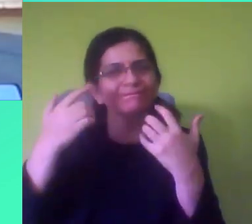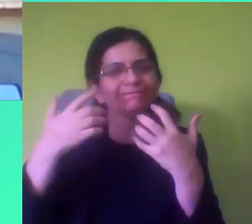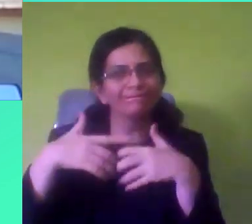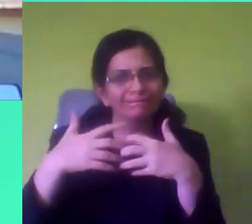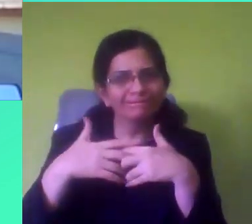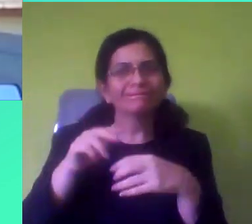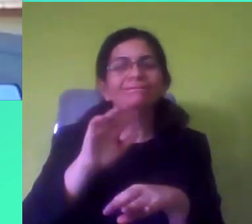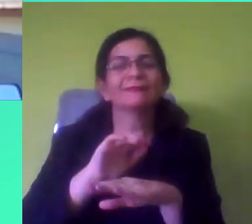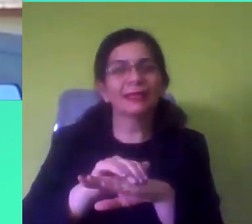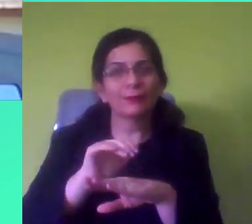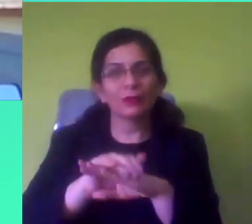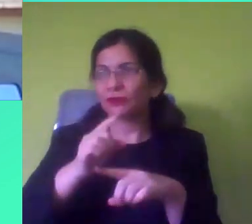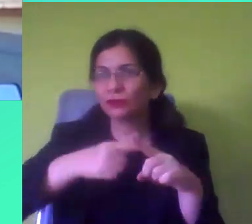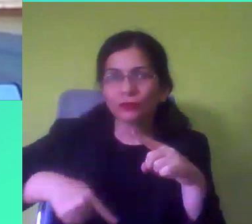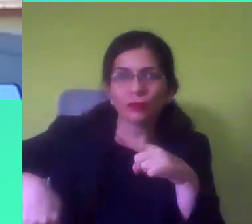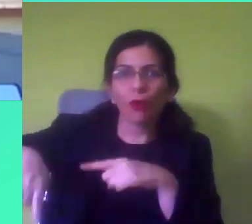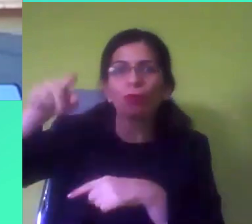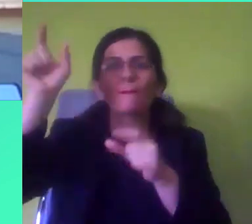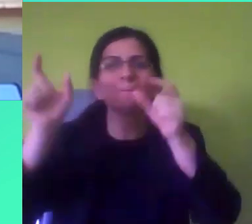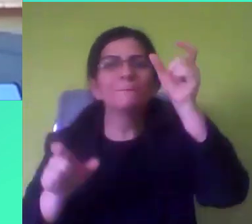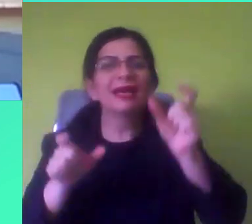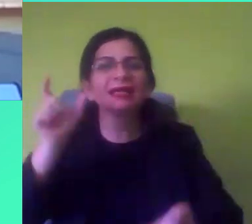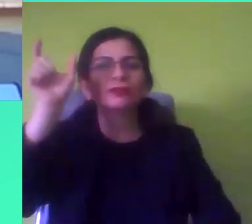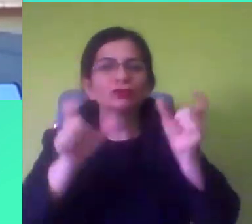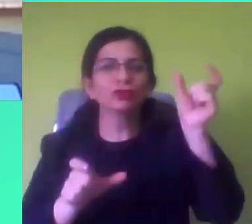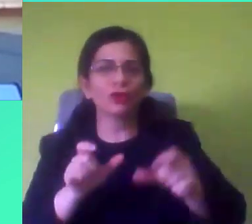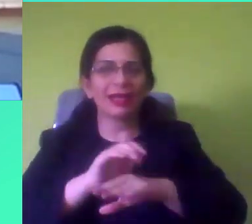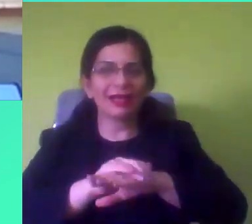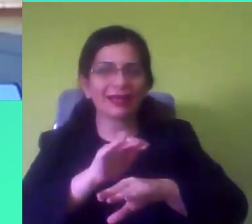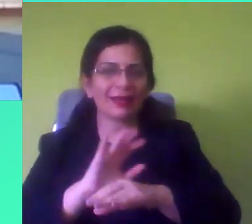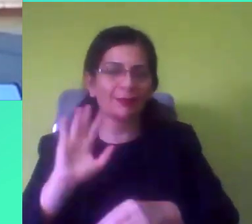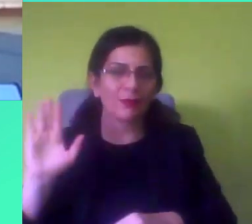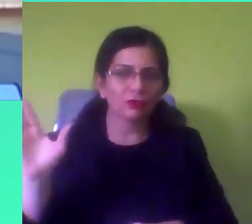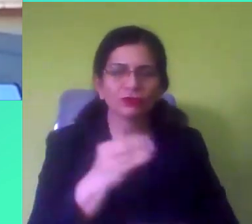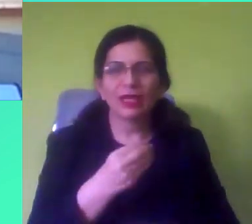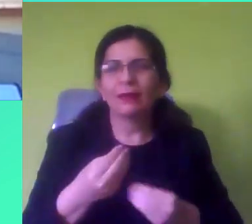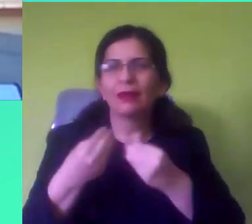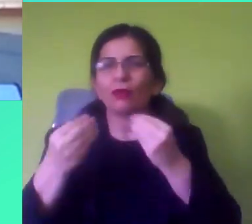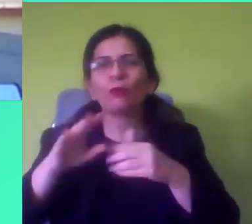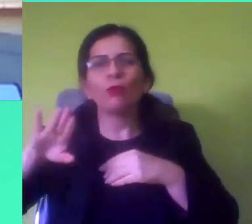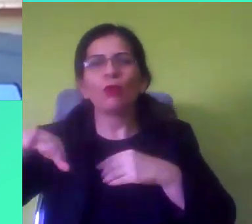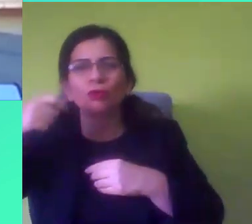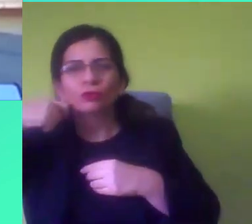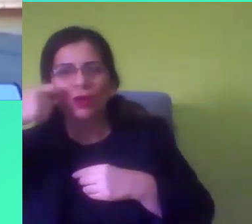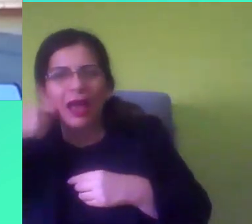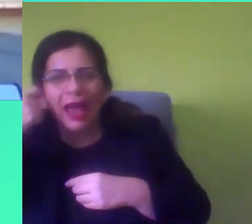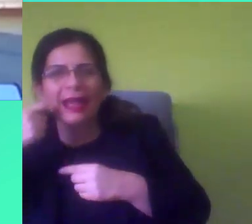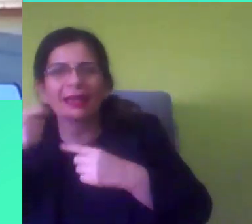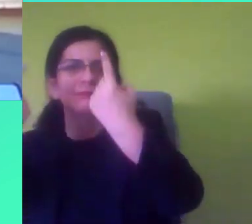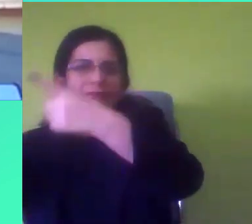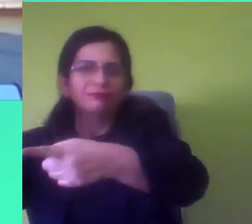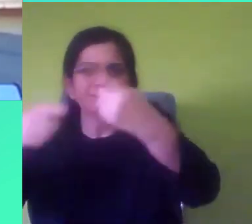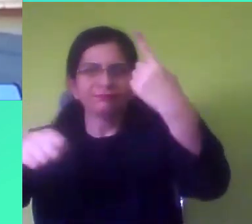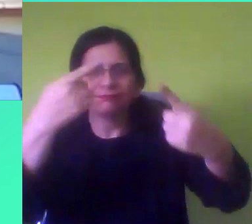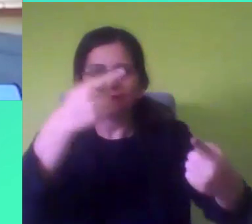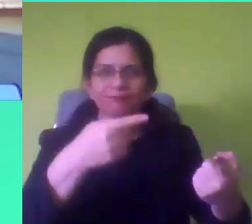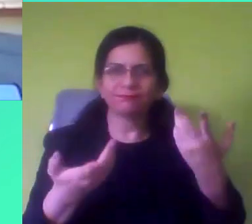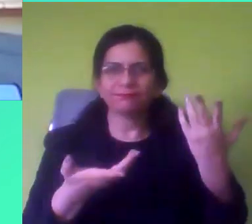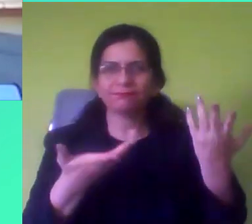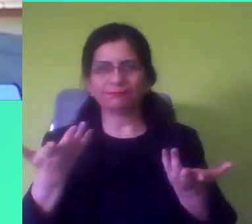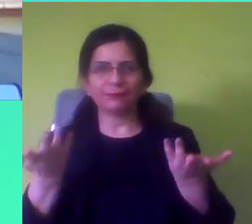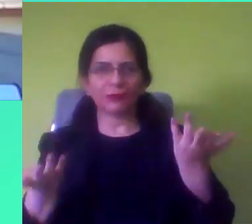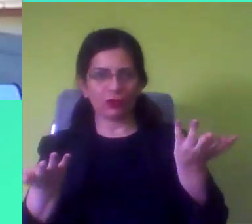de nosotros como especie hacia el planeta, hacia otras especies, y entonces en general siempre